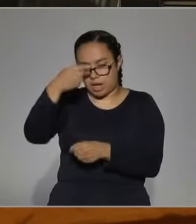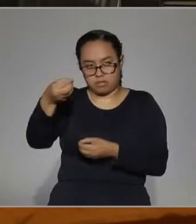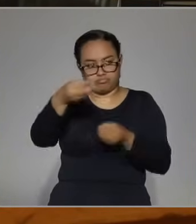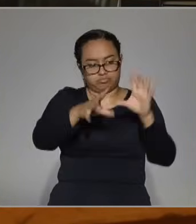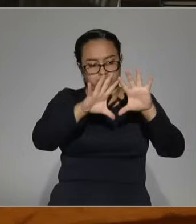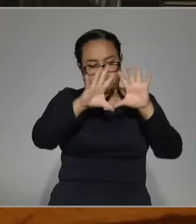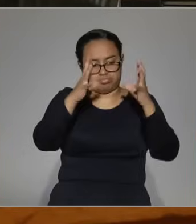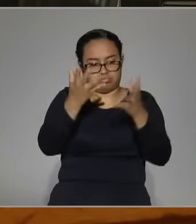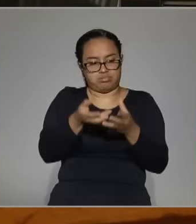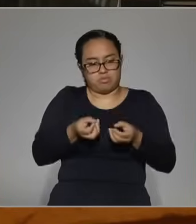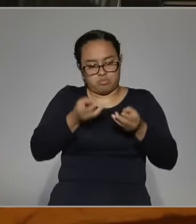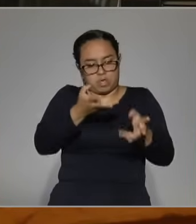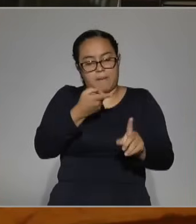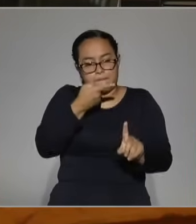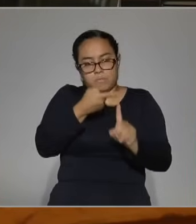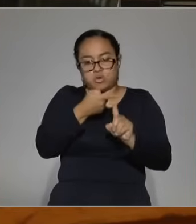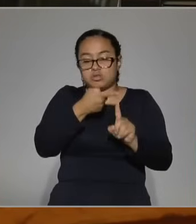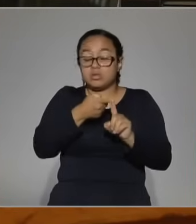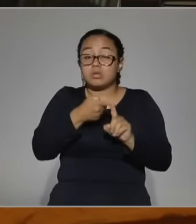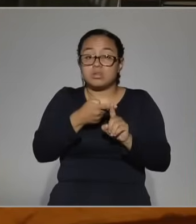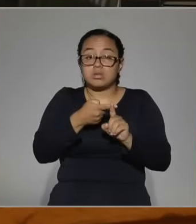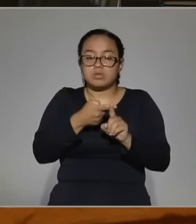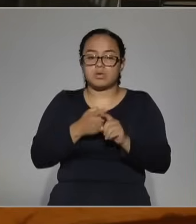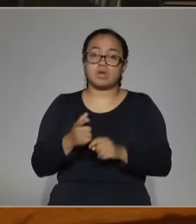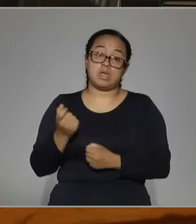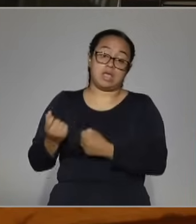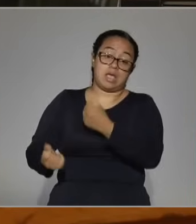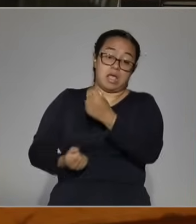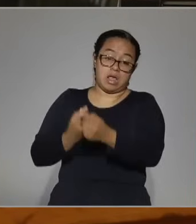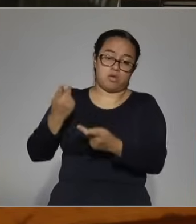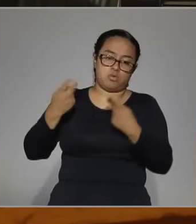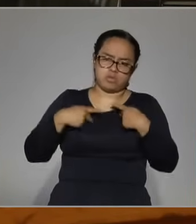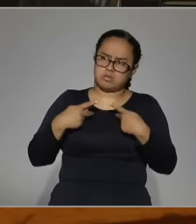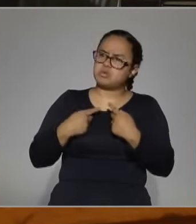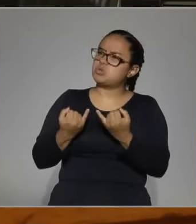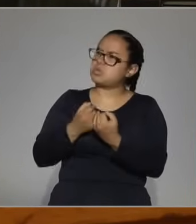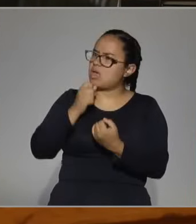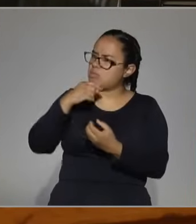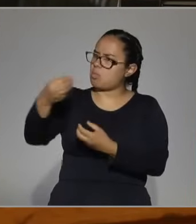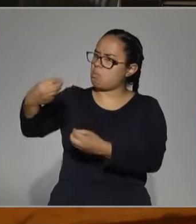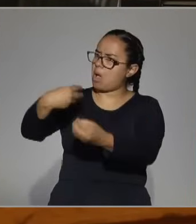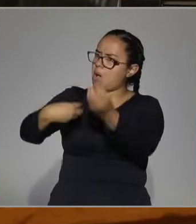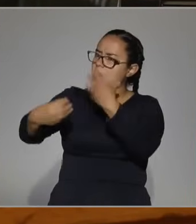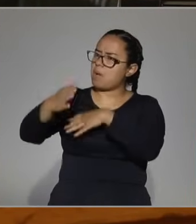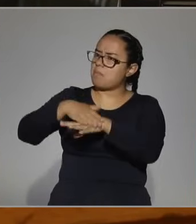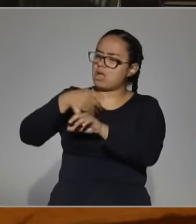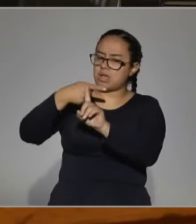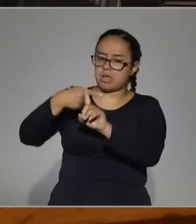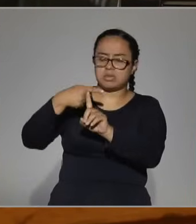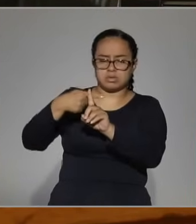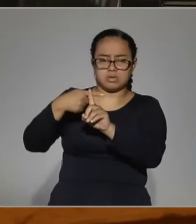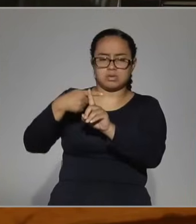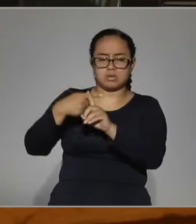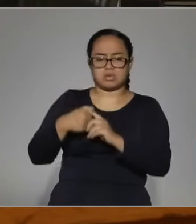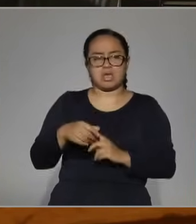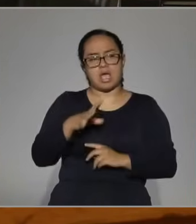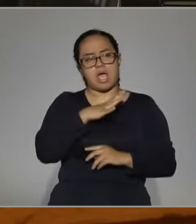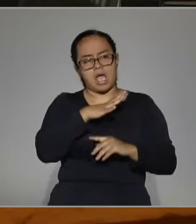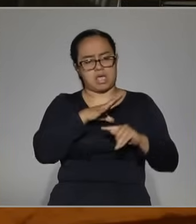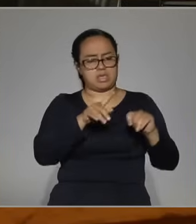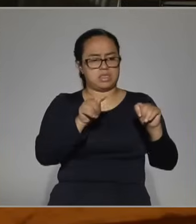mundo y va a haber muchas personas que nos van a enriquecer. Va a haber muchos